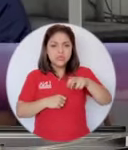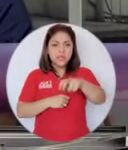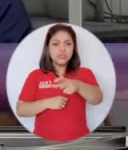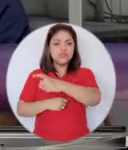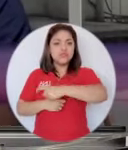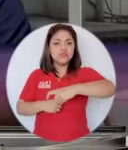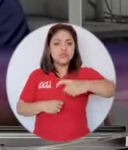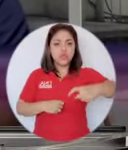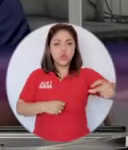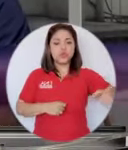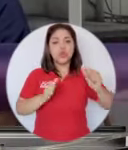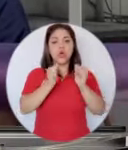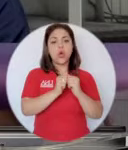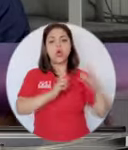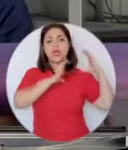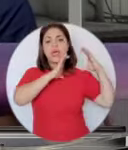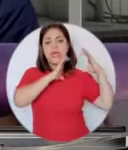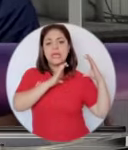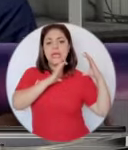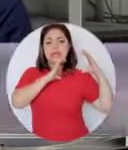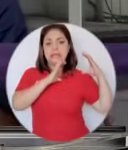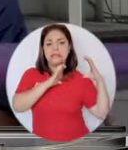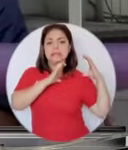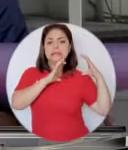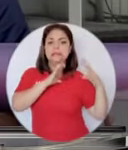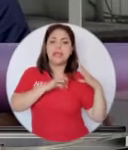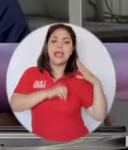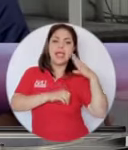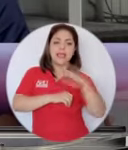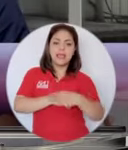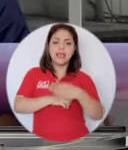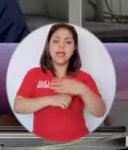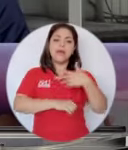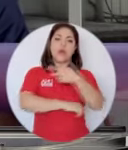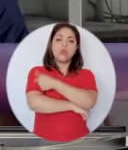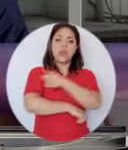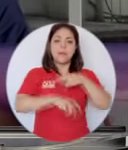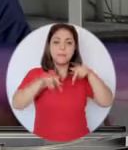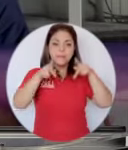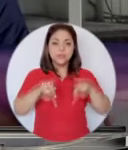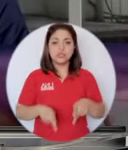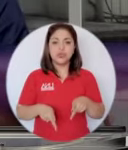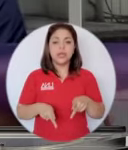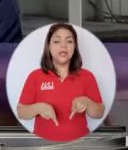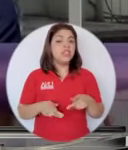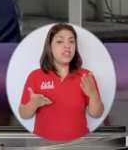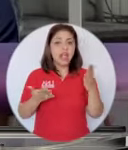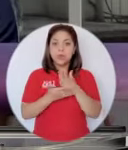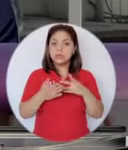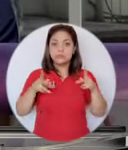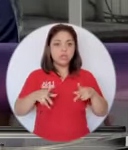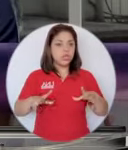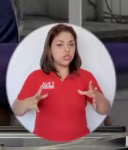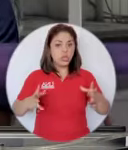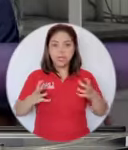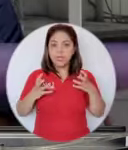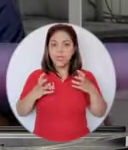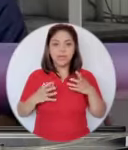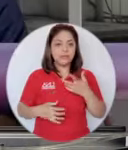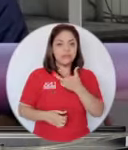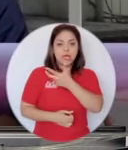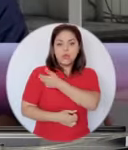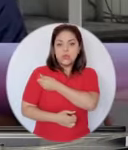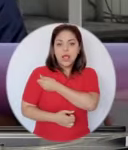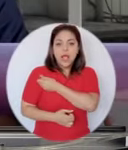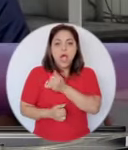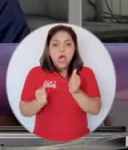con la hielera al hombro para ir a vacunar personas. Y que haya gente que no se quiera vacunar teniendo el EVAIS a la